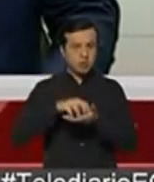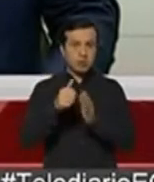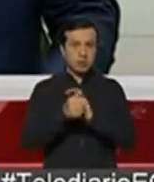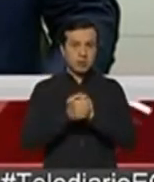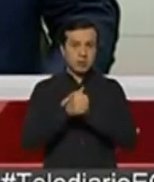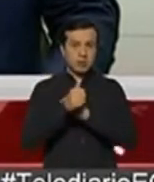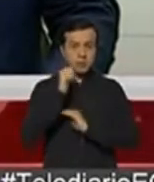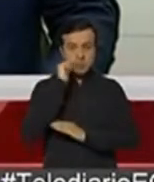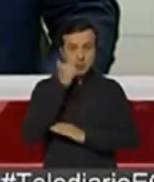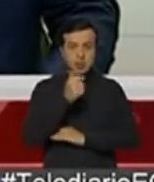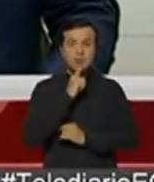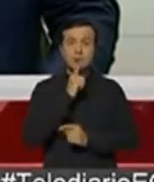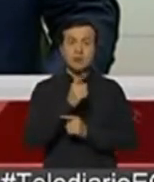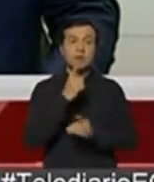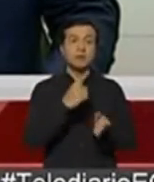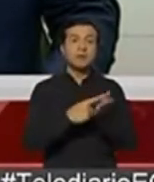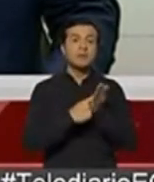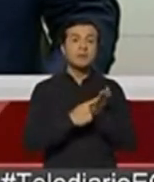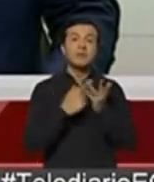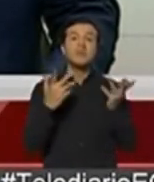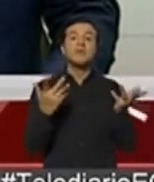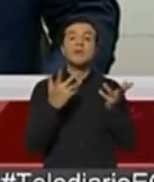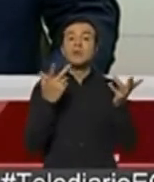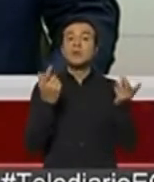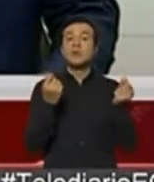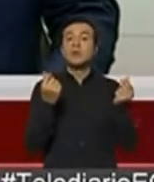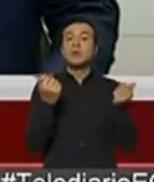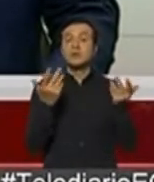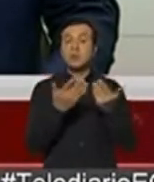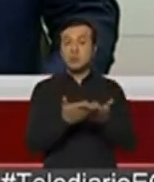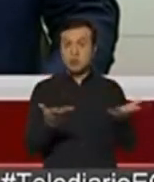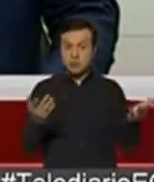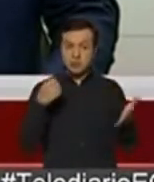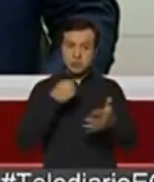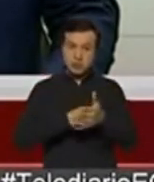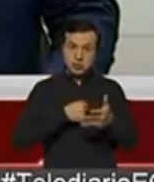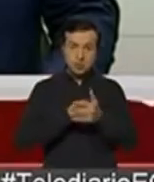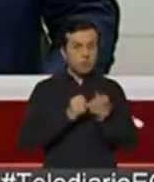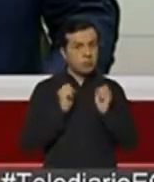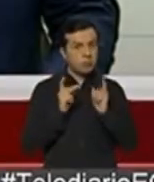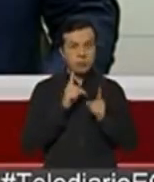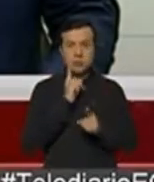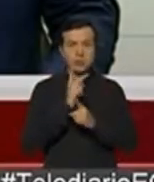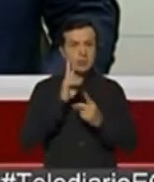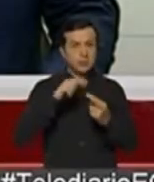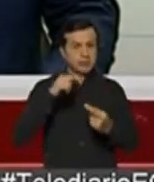mañana va a liderar este foro acerca de finanzas verdes, retos y oportunidades